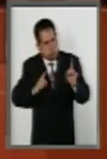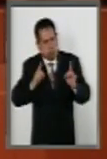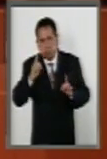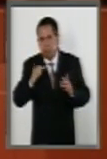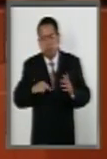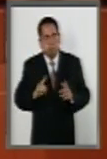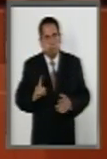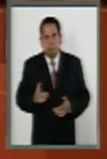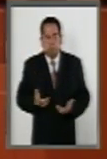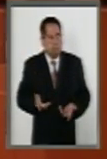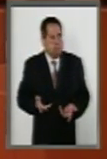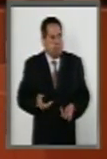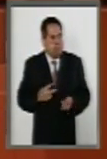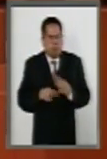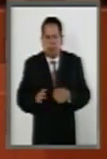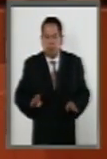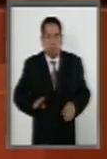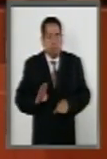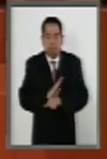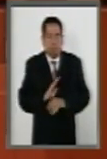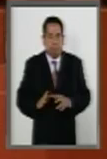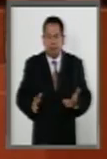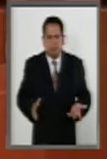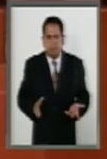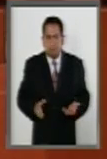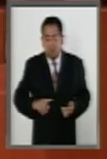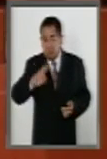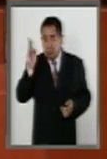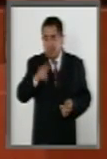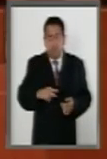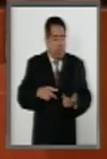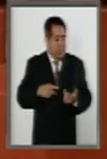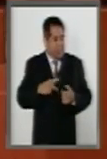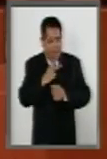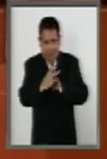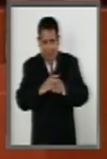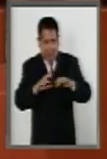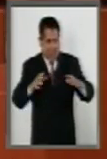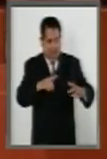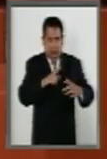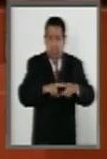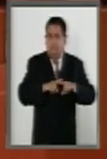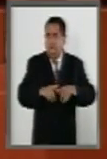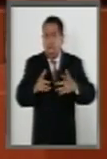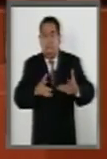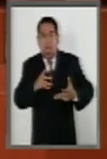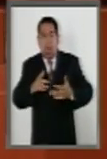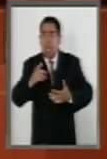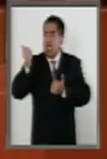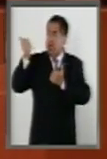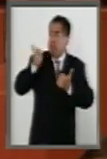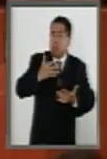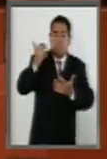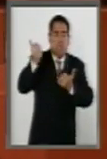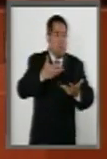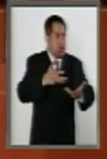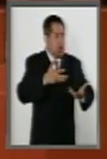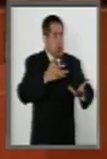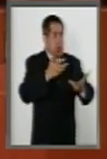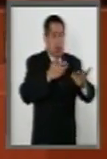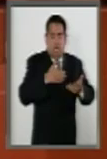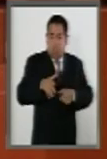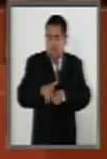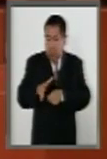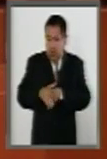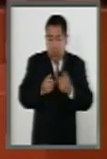La realidad es que el país es cada vez más dependiente de las importaciones para satisfacer la